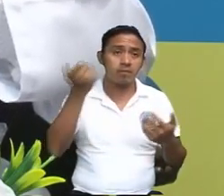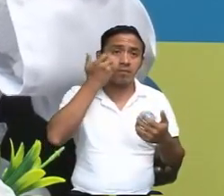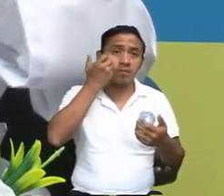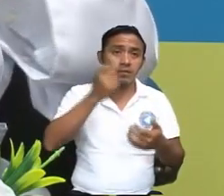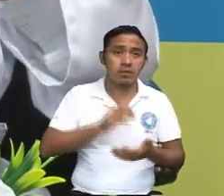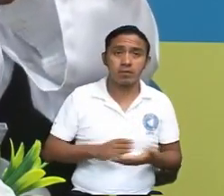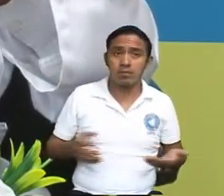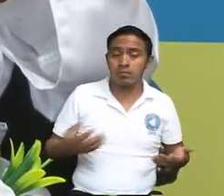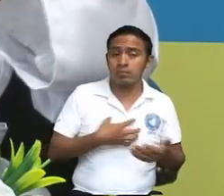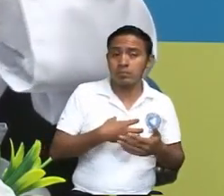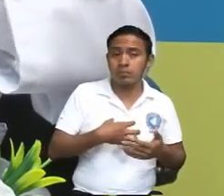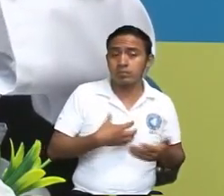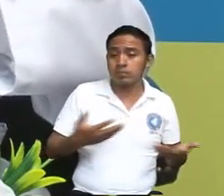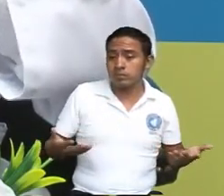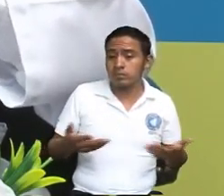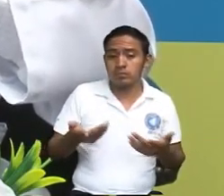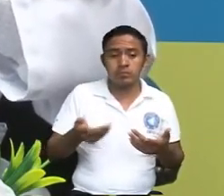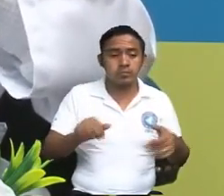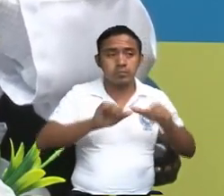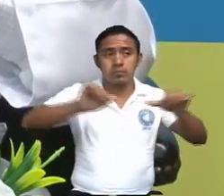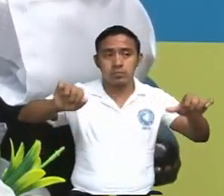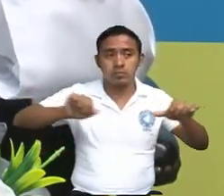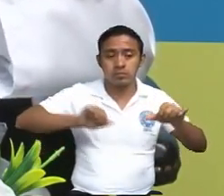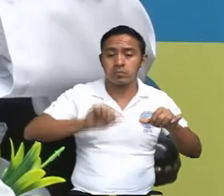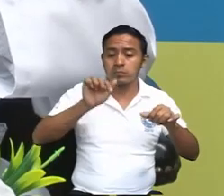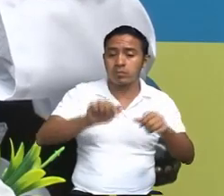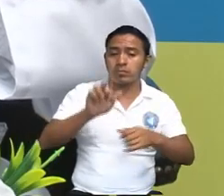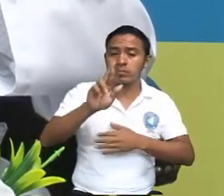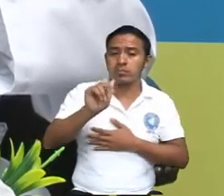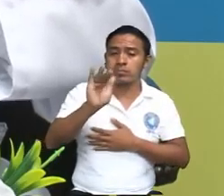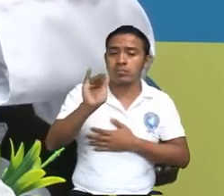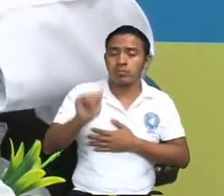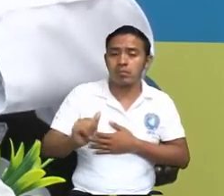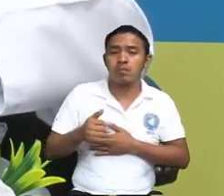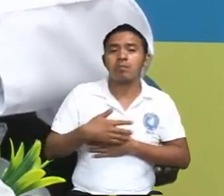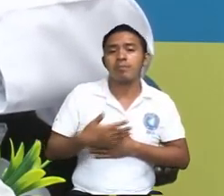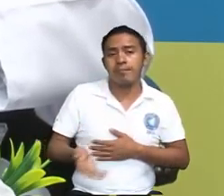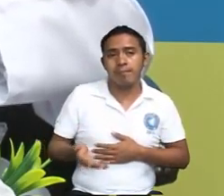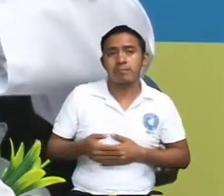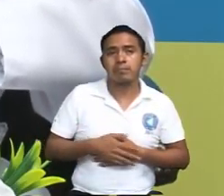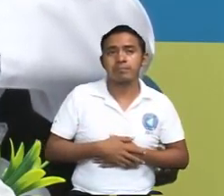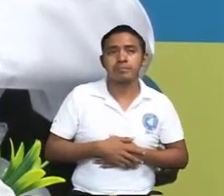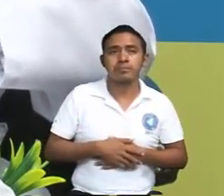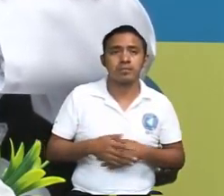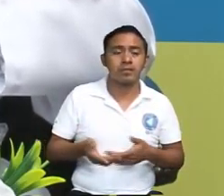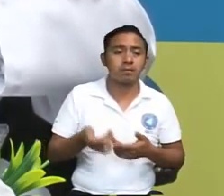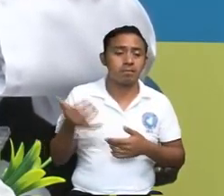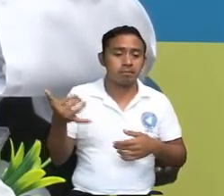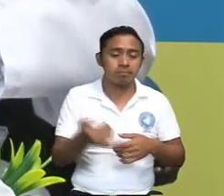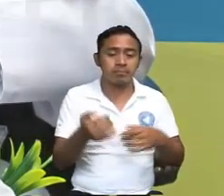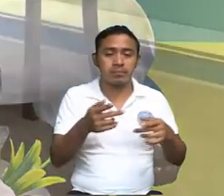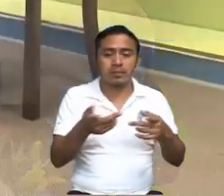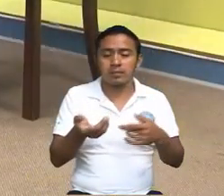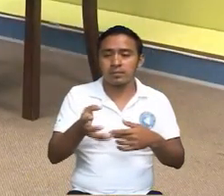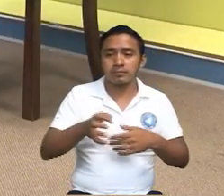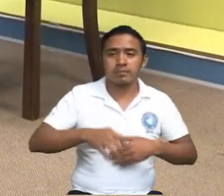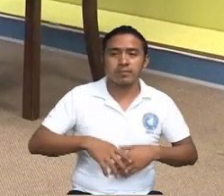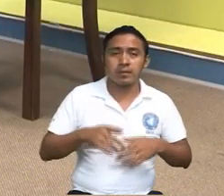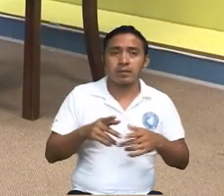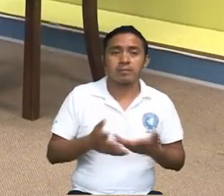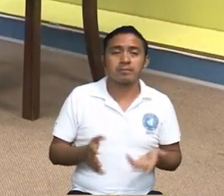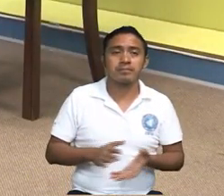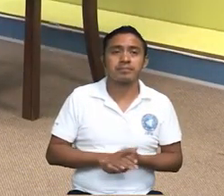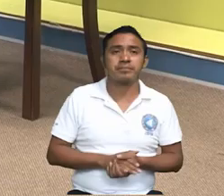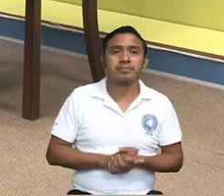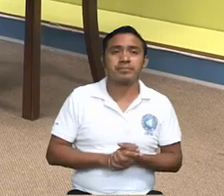provocadas por animalitos, en este caso la rabia, ¿verdad?, vacunando a la mascota. Doctor, y además que el